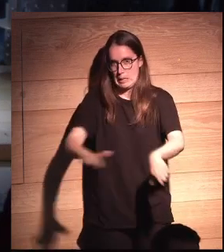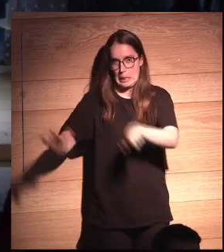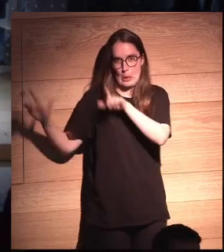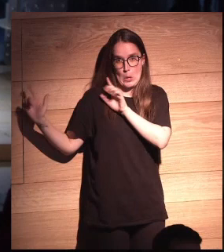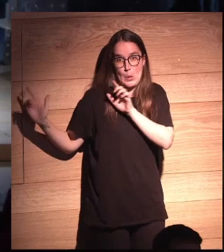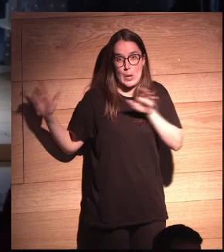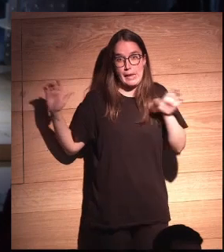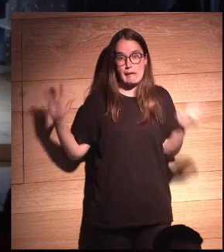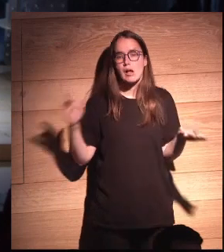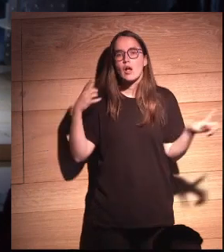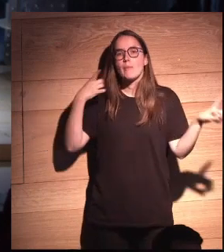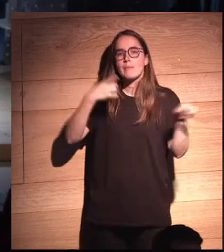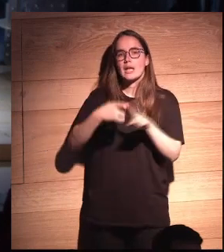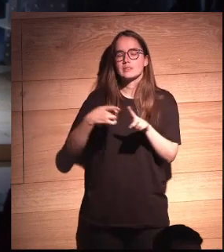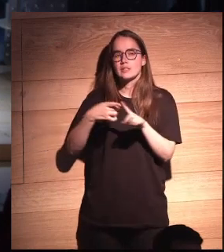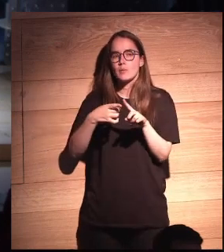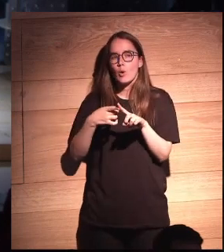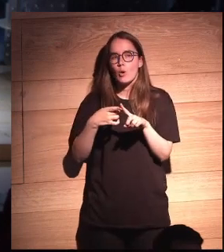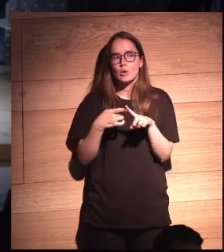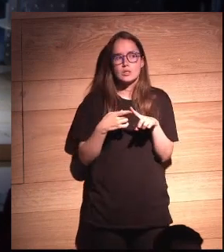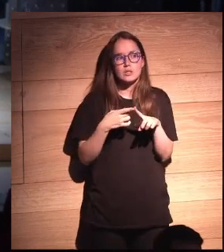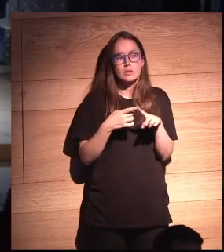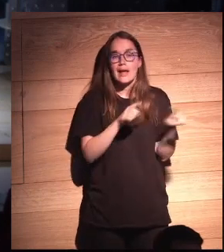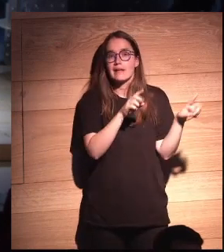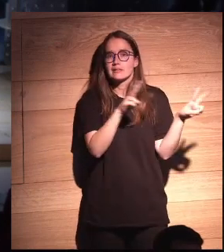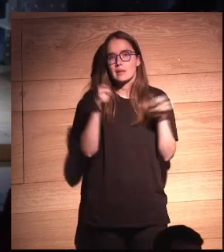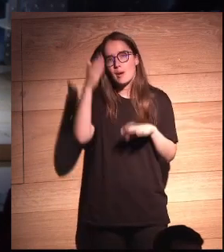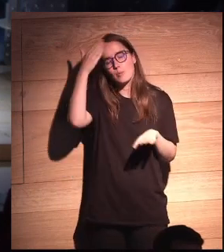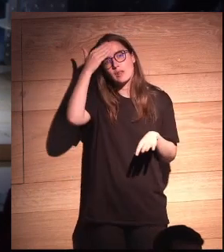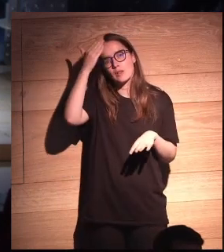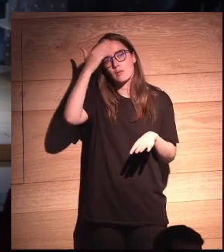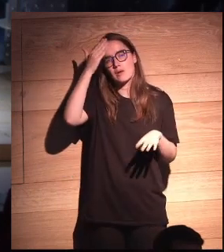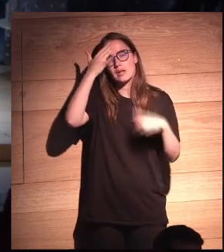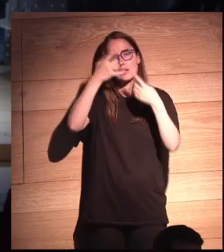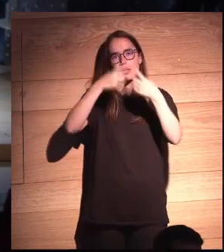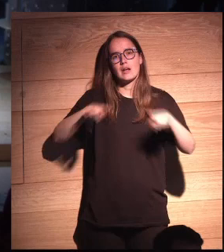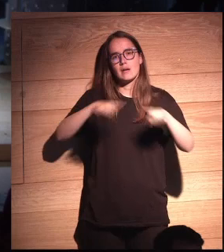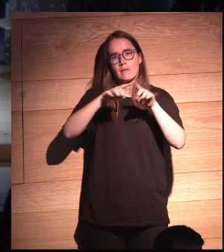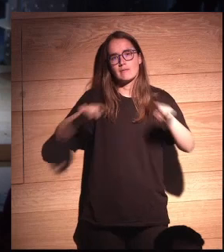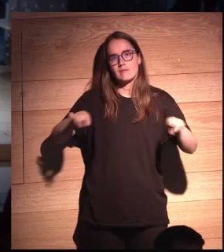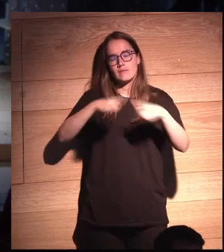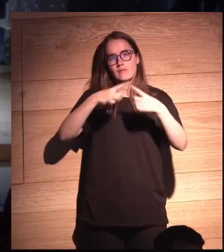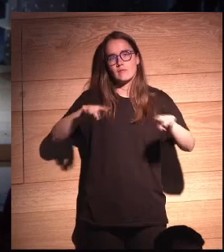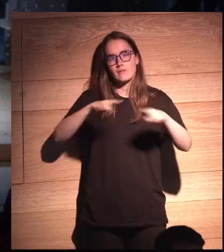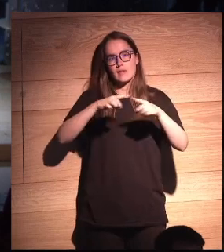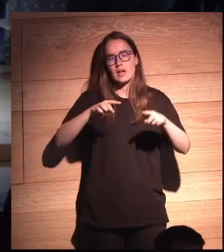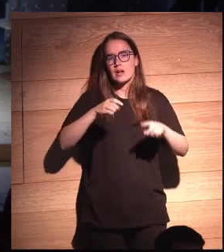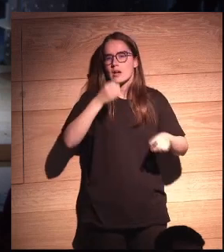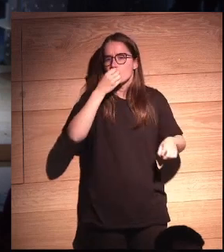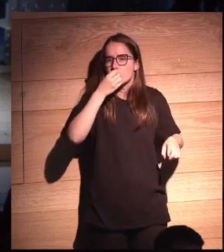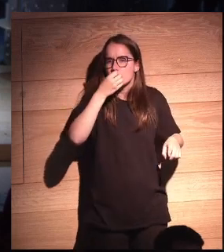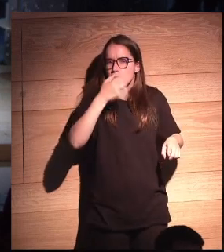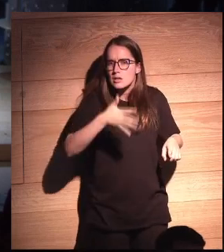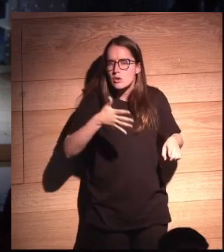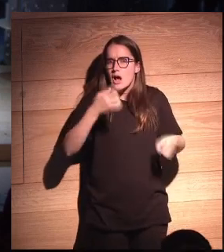ahora. La idea era que aquí sonara el tema principal de la banda sonora de Encuentros cercanos al tercer tipo. ¿Alguno de ustedes